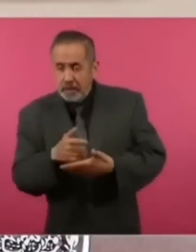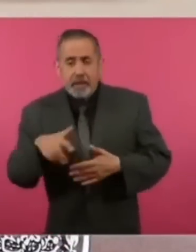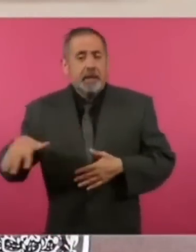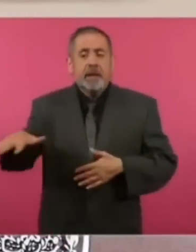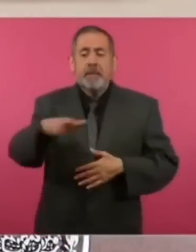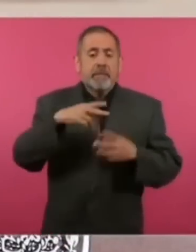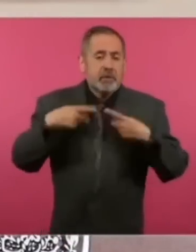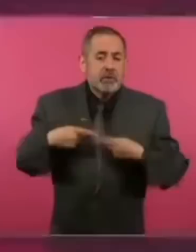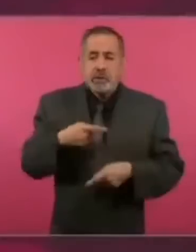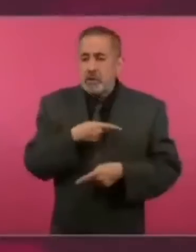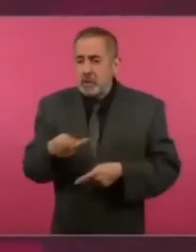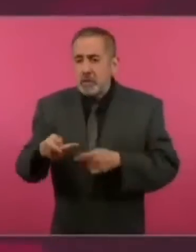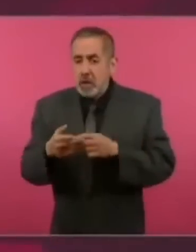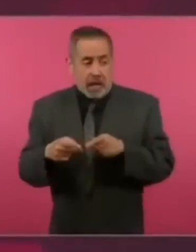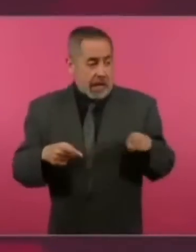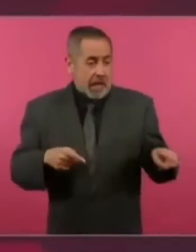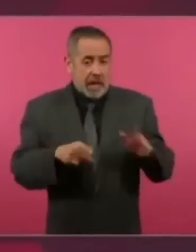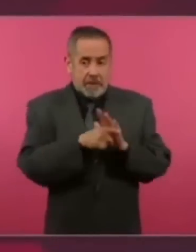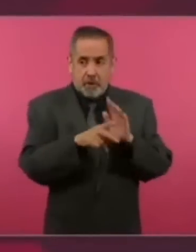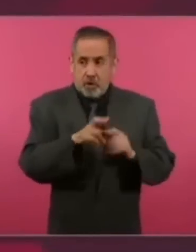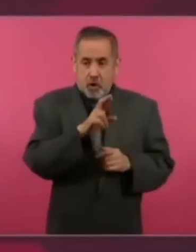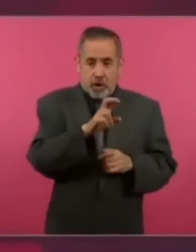desposeído de México, del Reforma?